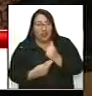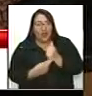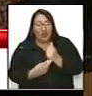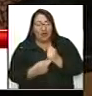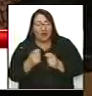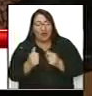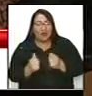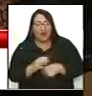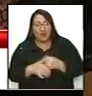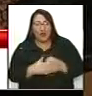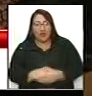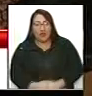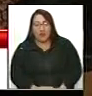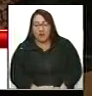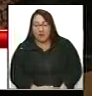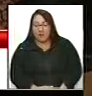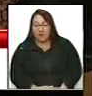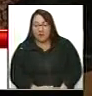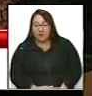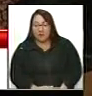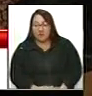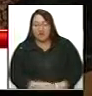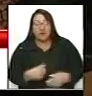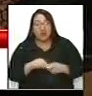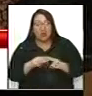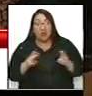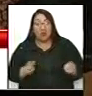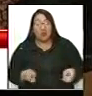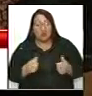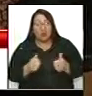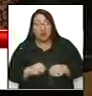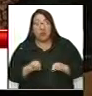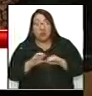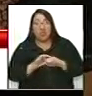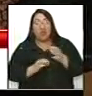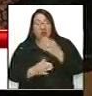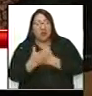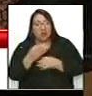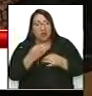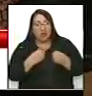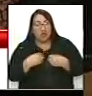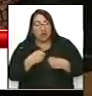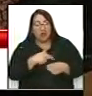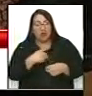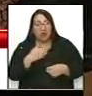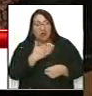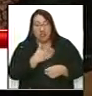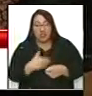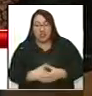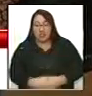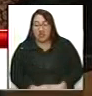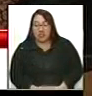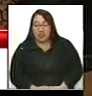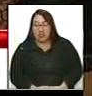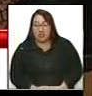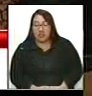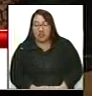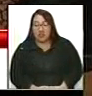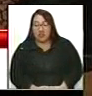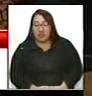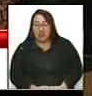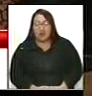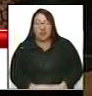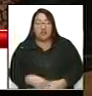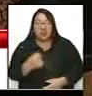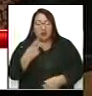personas participantes. Hemos tenido una mesa muy fructífera en la mañana, como mencionaba nuestra presidenta Tamara Arimborgo. Hemos